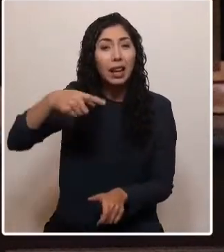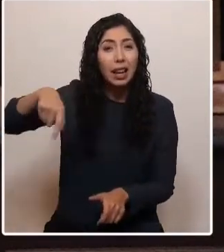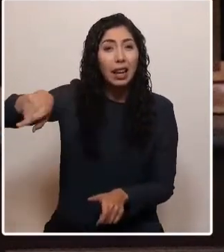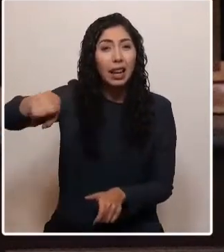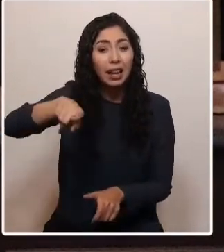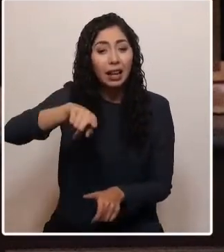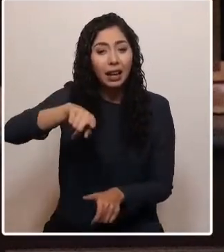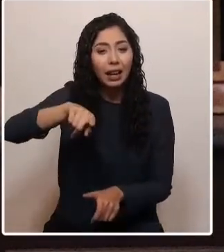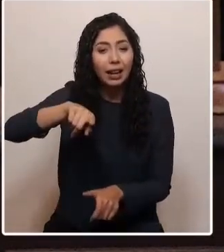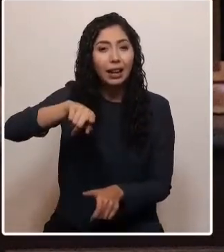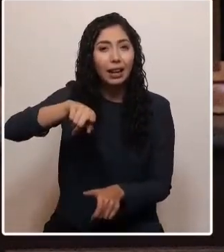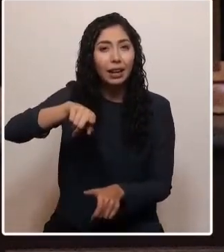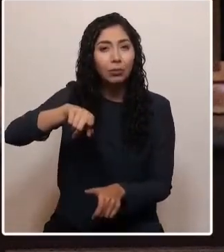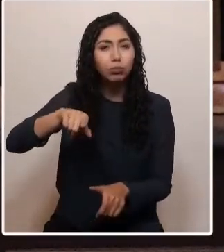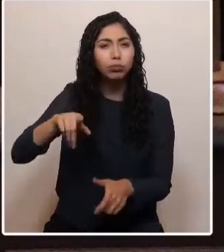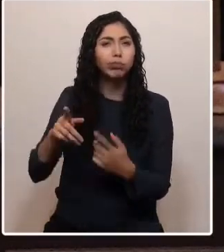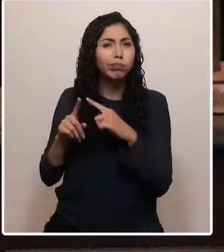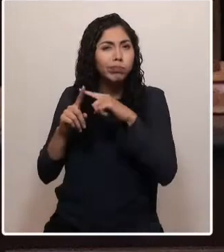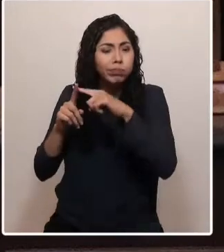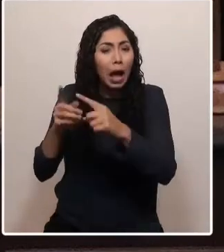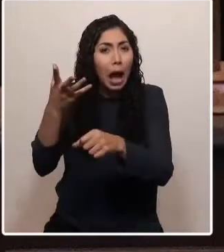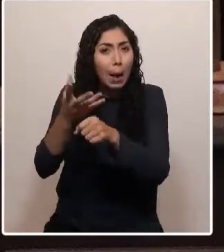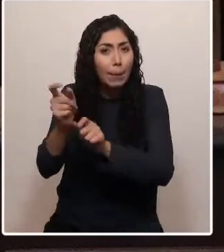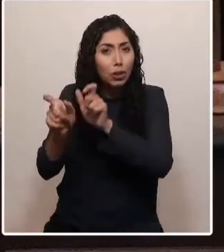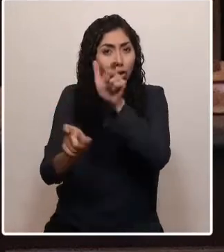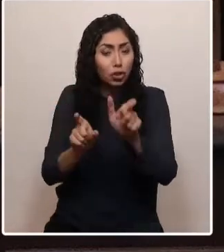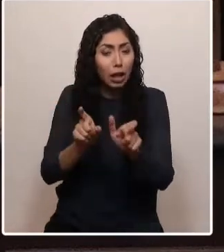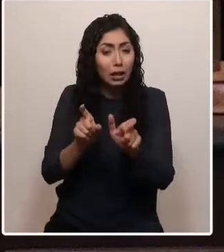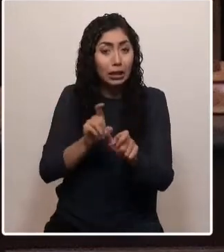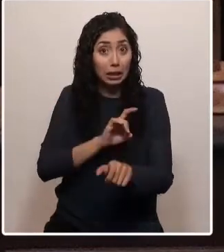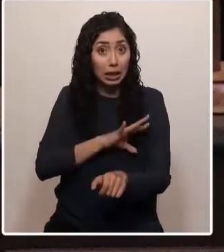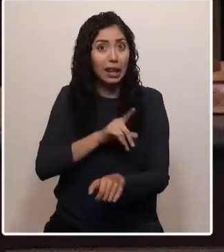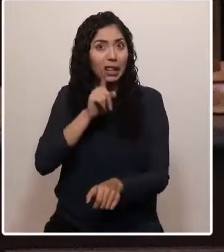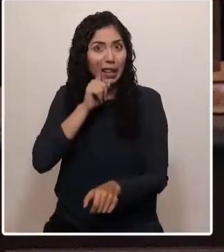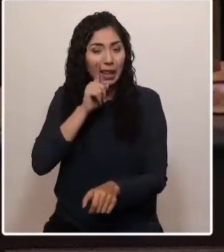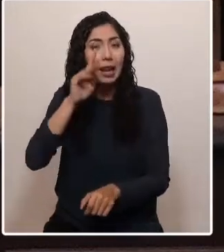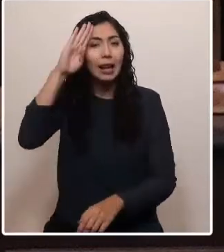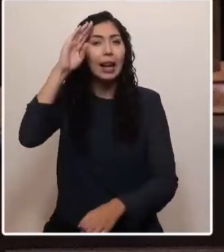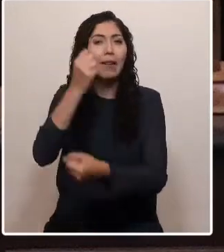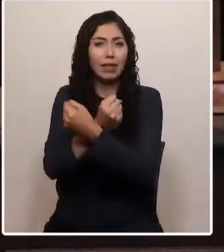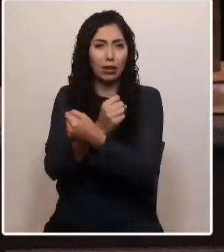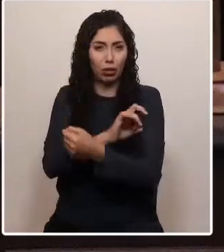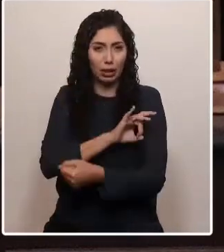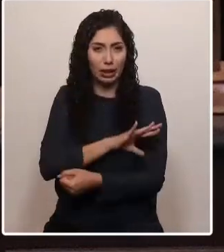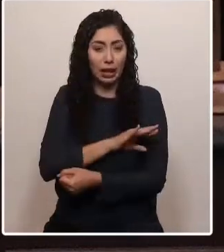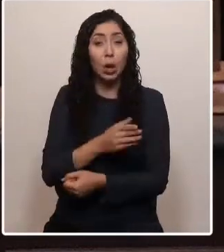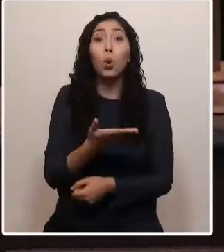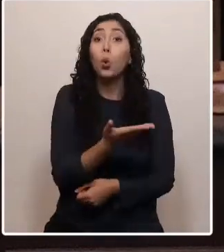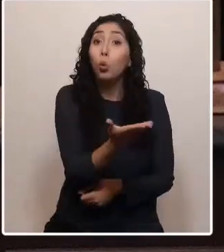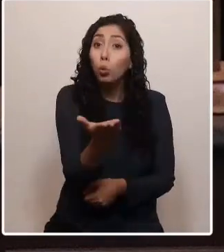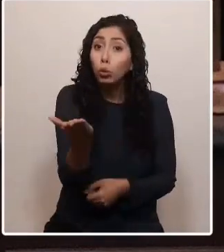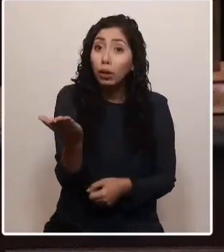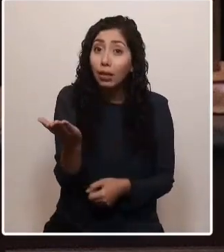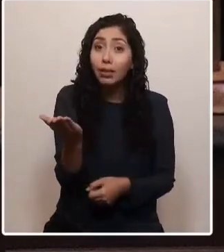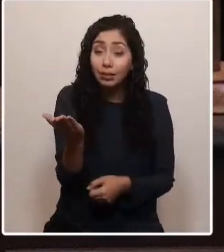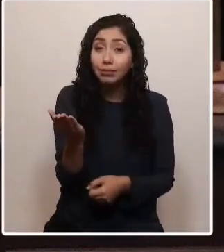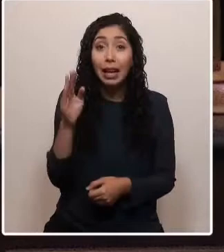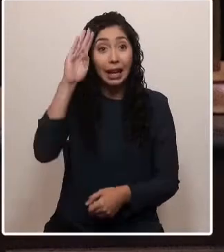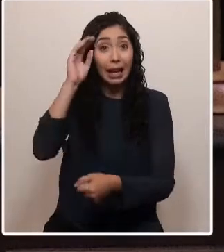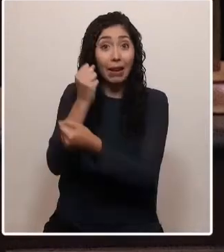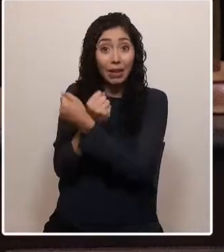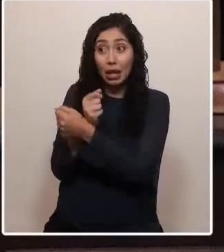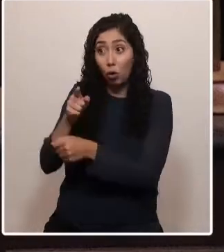pocos. Existen, compatriotas, los carabineros de Chile. A ustedes, los carabineros, todo mi